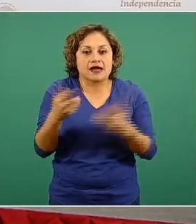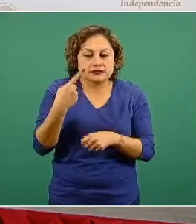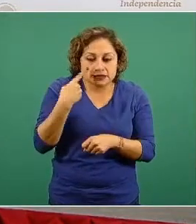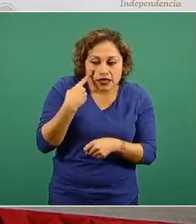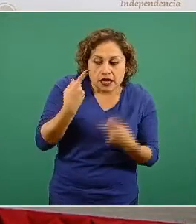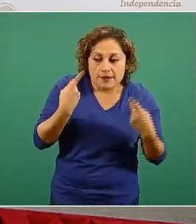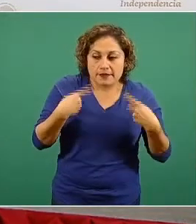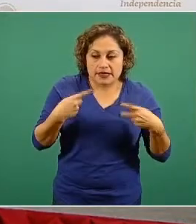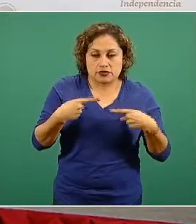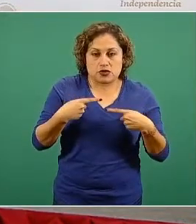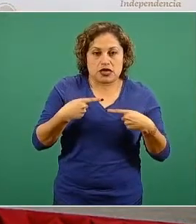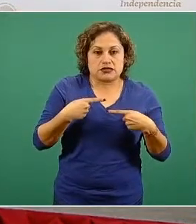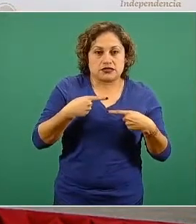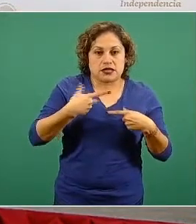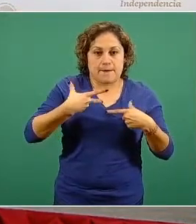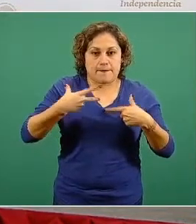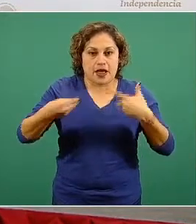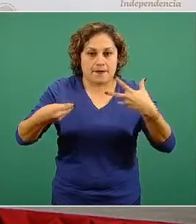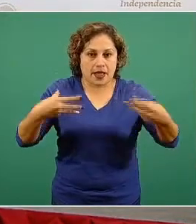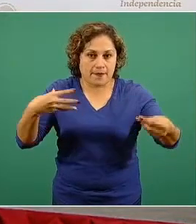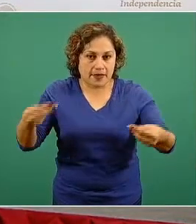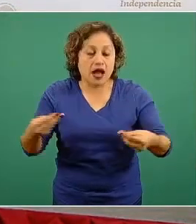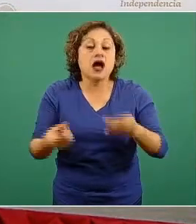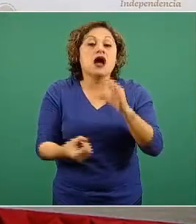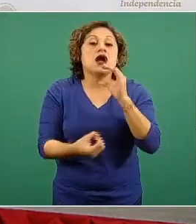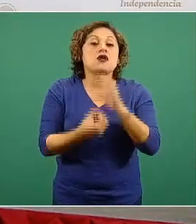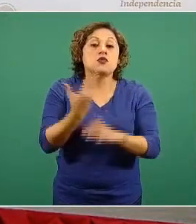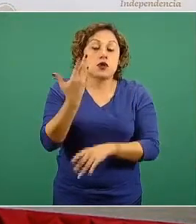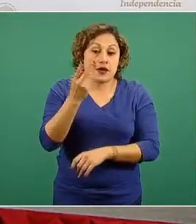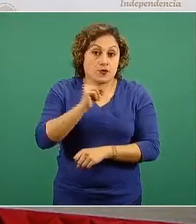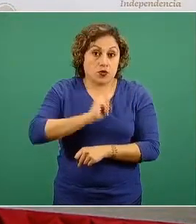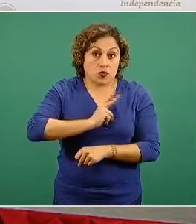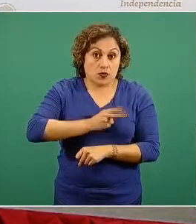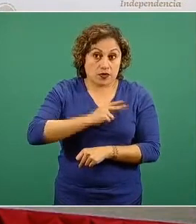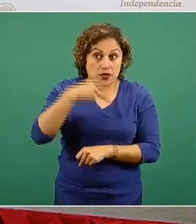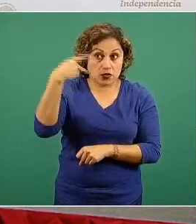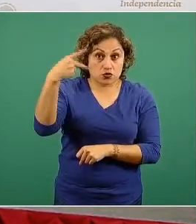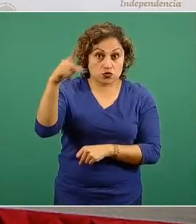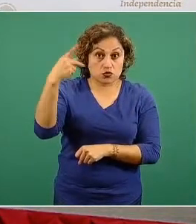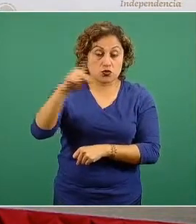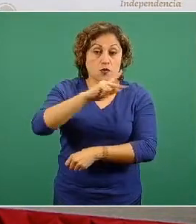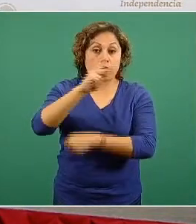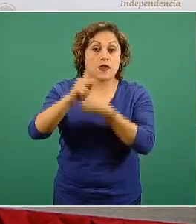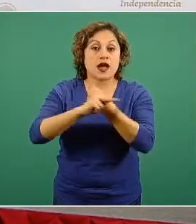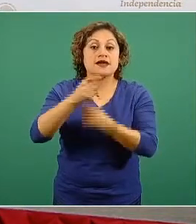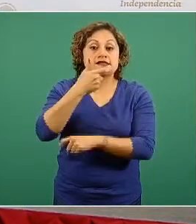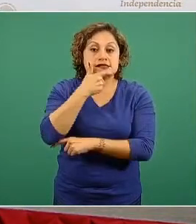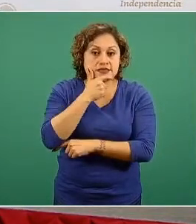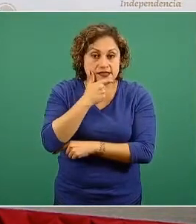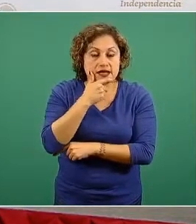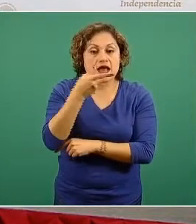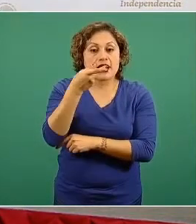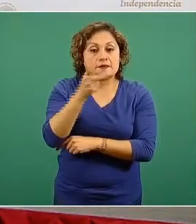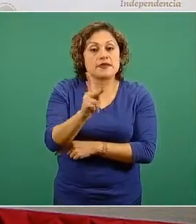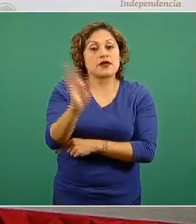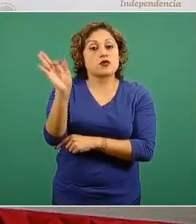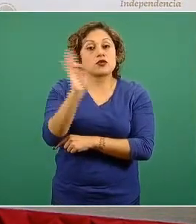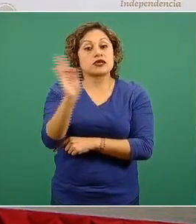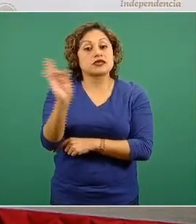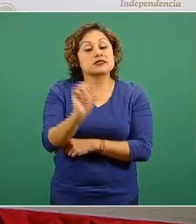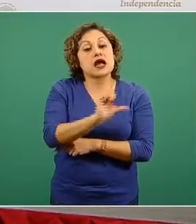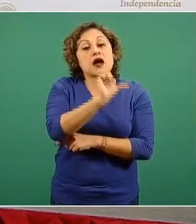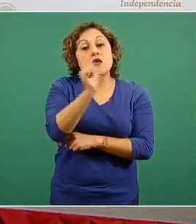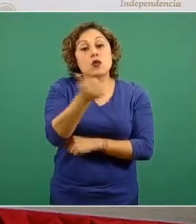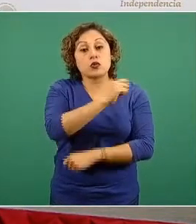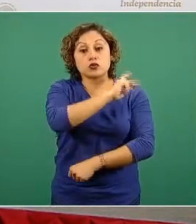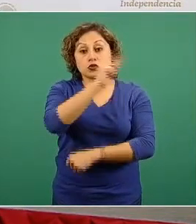darse no solamente con la nueva variante de Reino Unido, sino también podría darse con variantes nuevas en